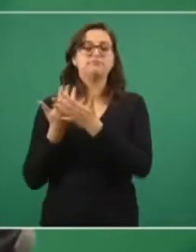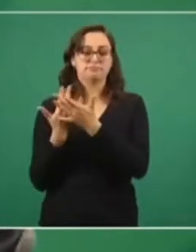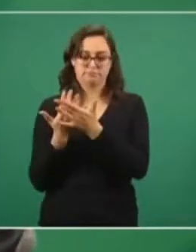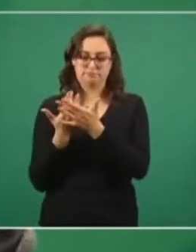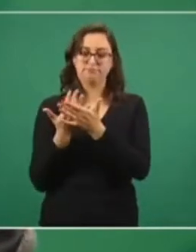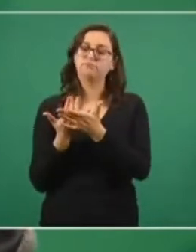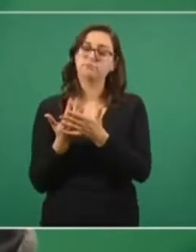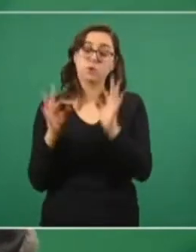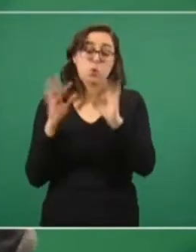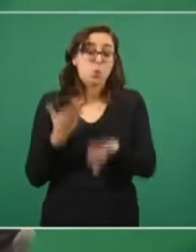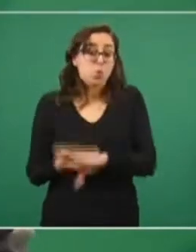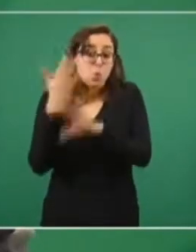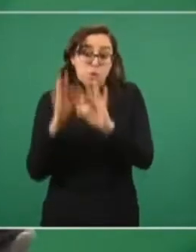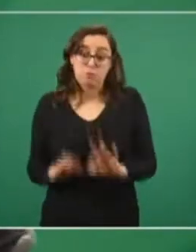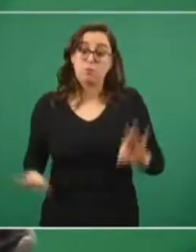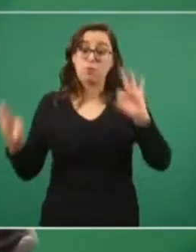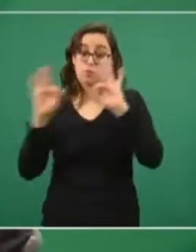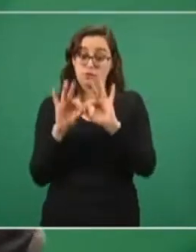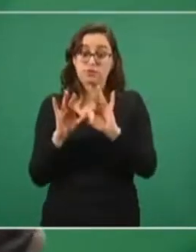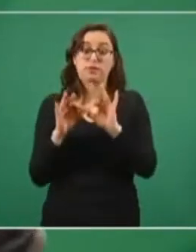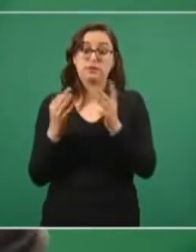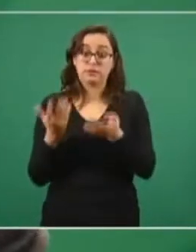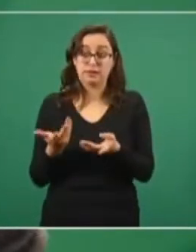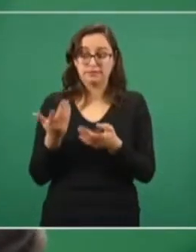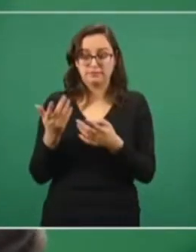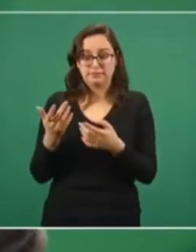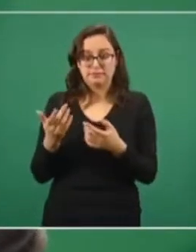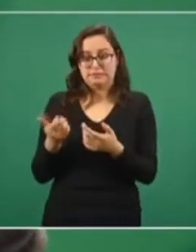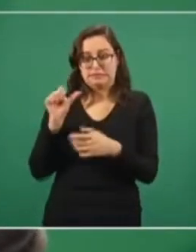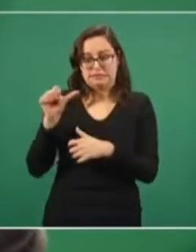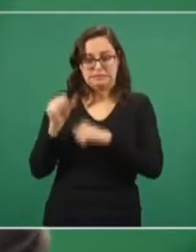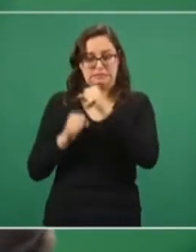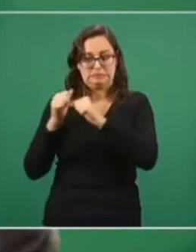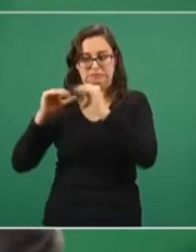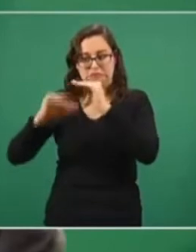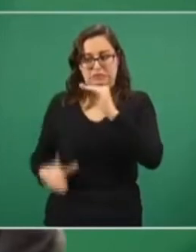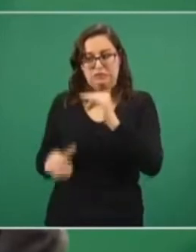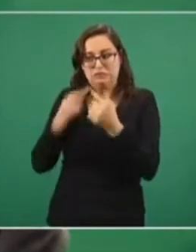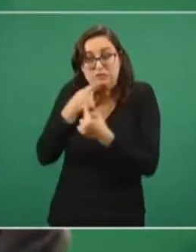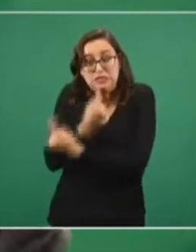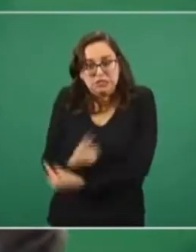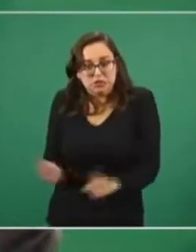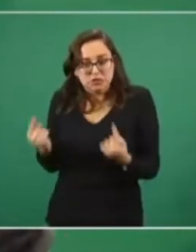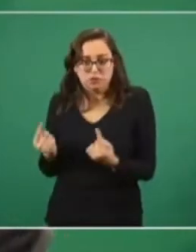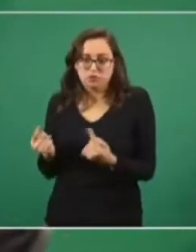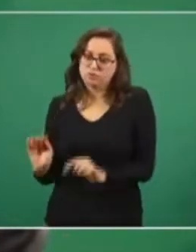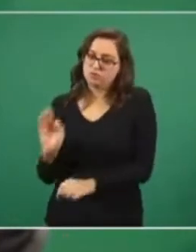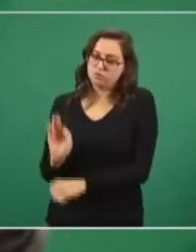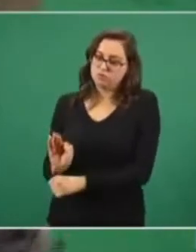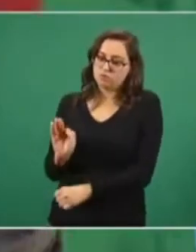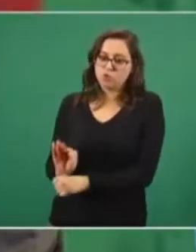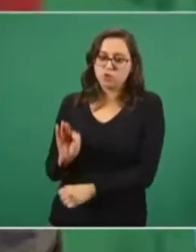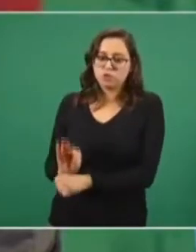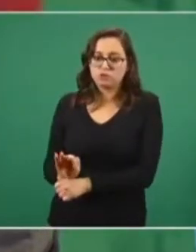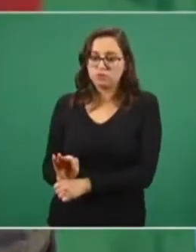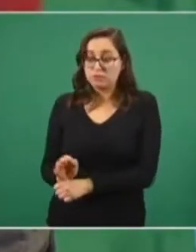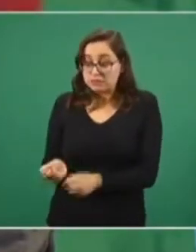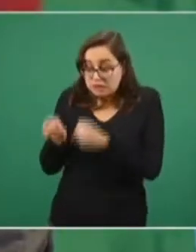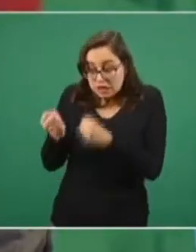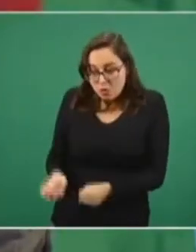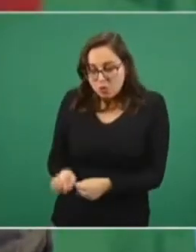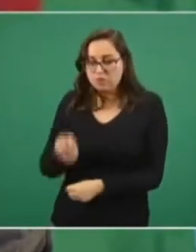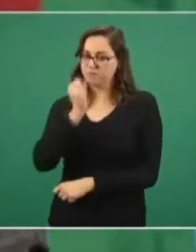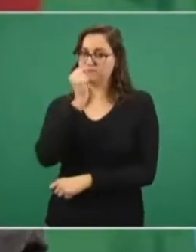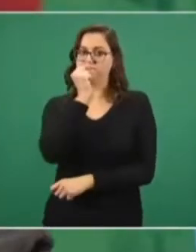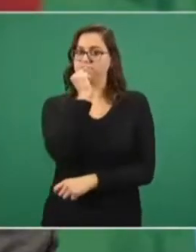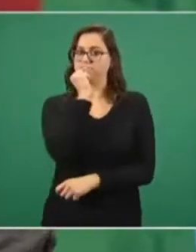razón fundamental, importante para la seguridad de las propias personas, que todavía no se documenta la seguridad y eficacia